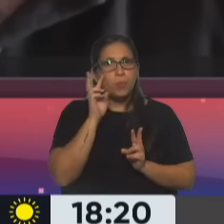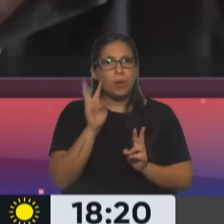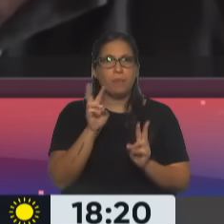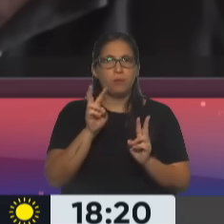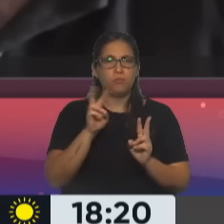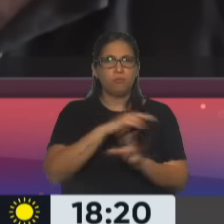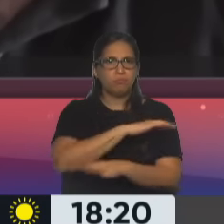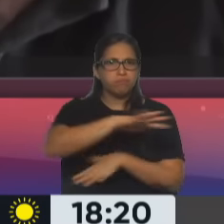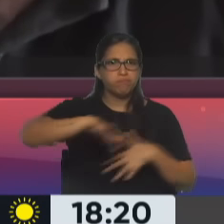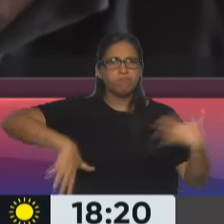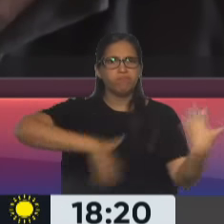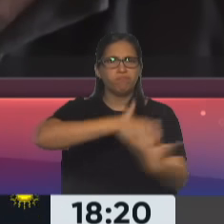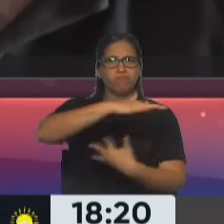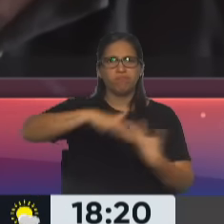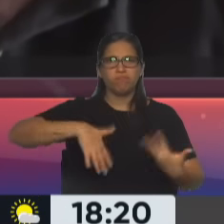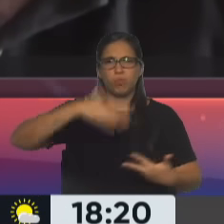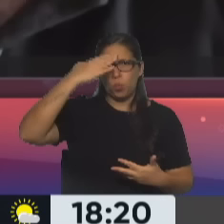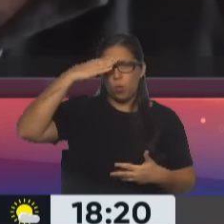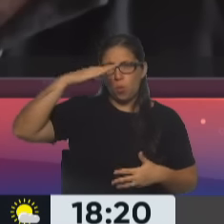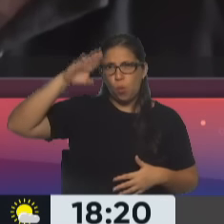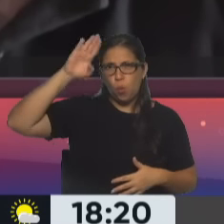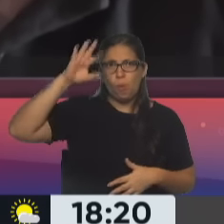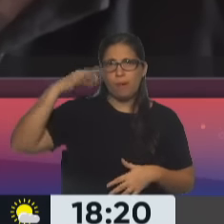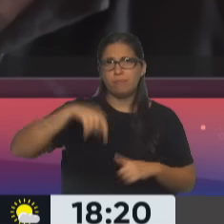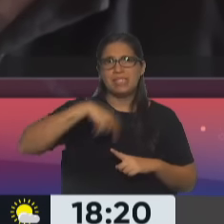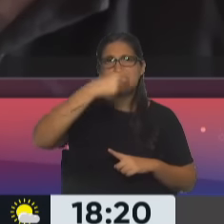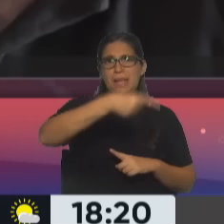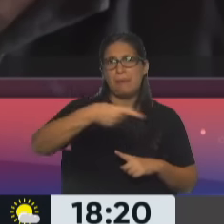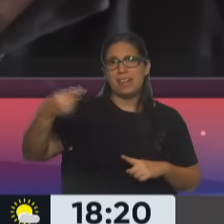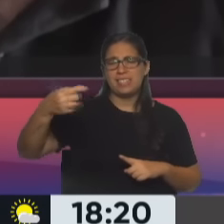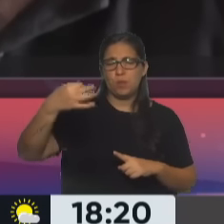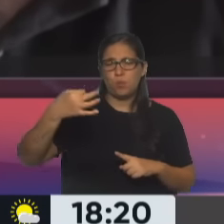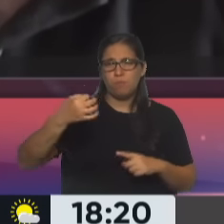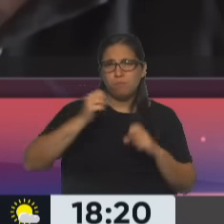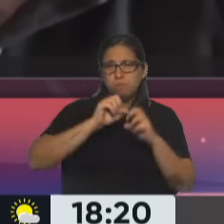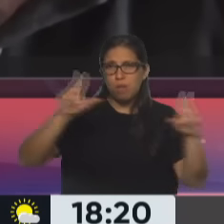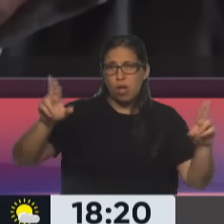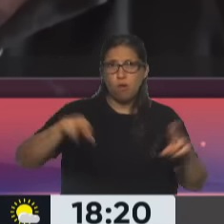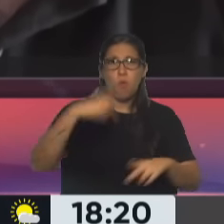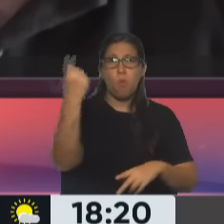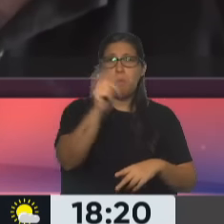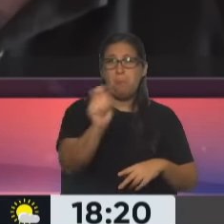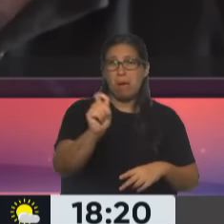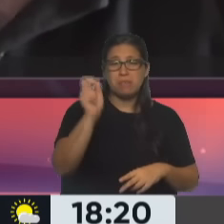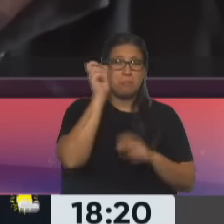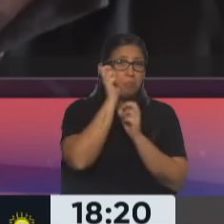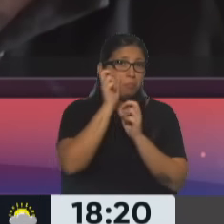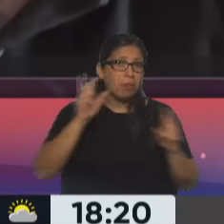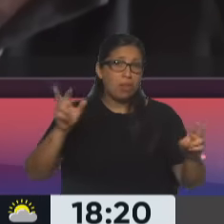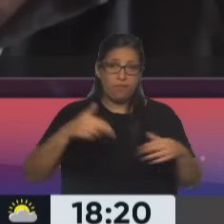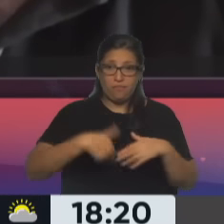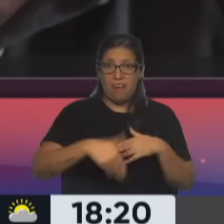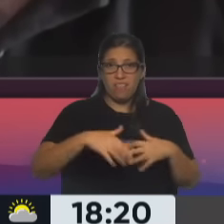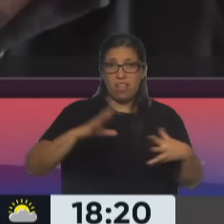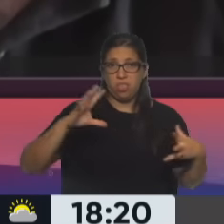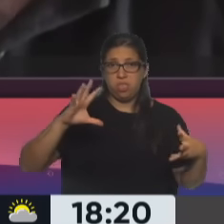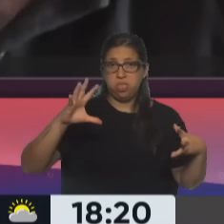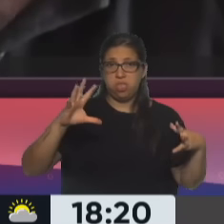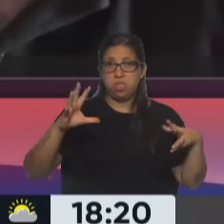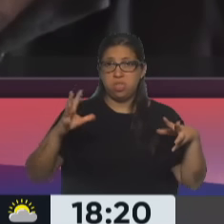crisis importante en Cuba, seguramente en una semana la crisis se va a profundizar y en un mes la crisis va a ser peor, tiende a eso.